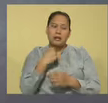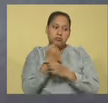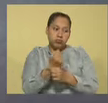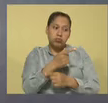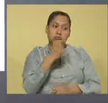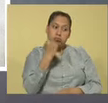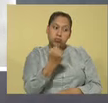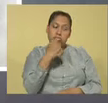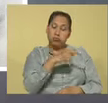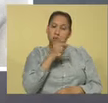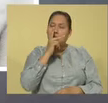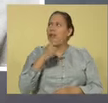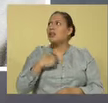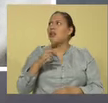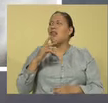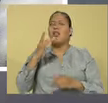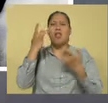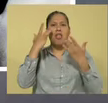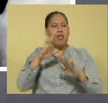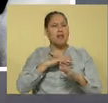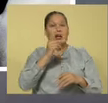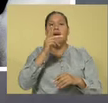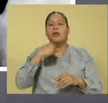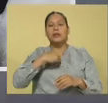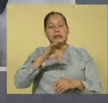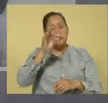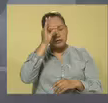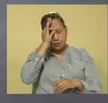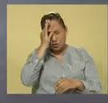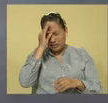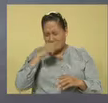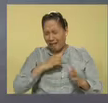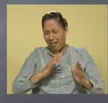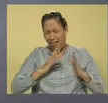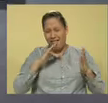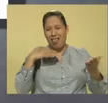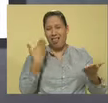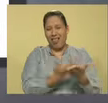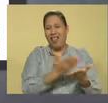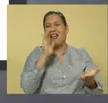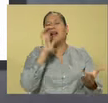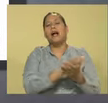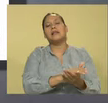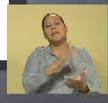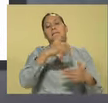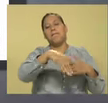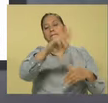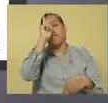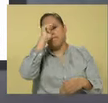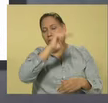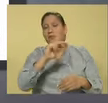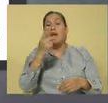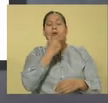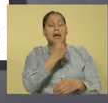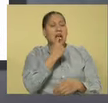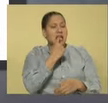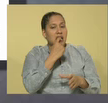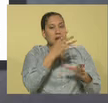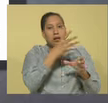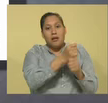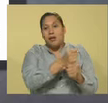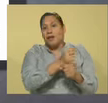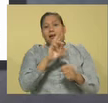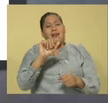quería yo volar y tonta de mí. Me casé y me fue peor porque era celosísimo mi